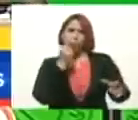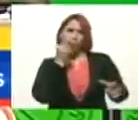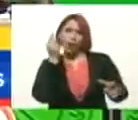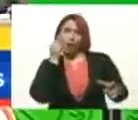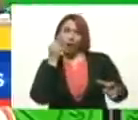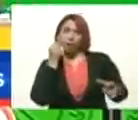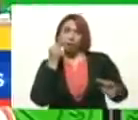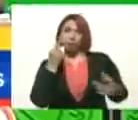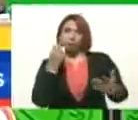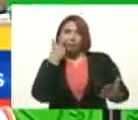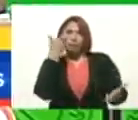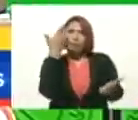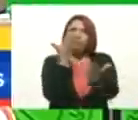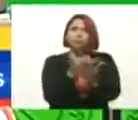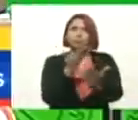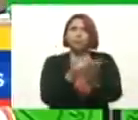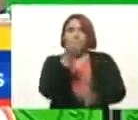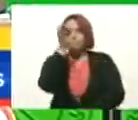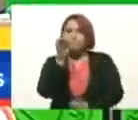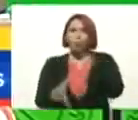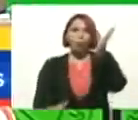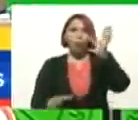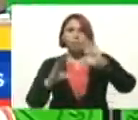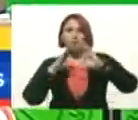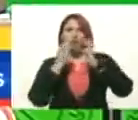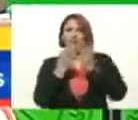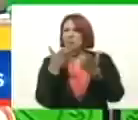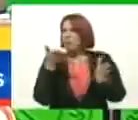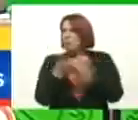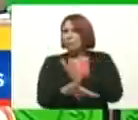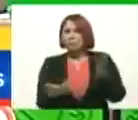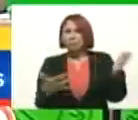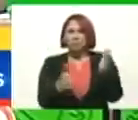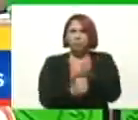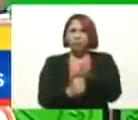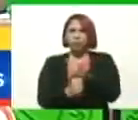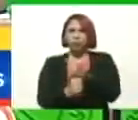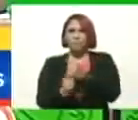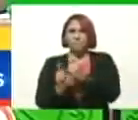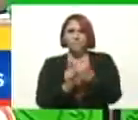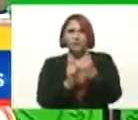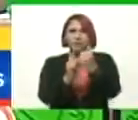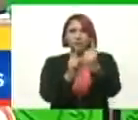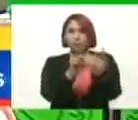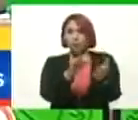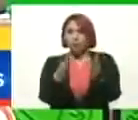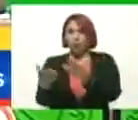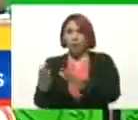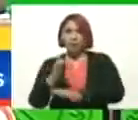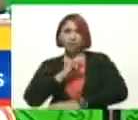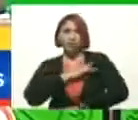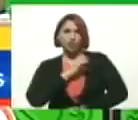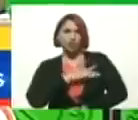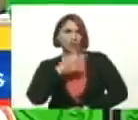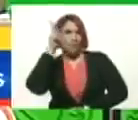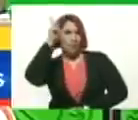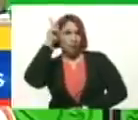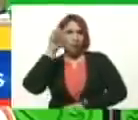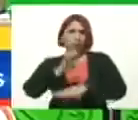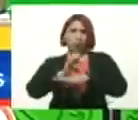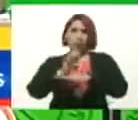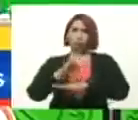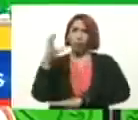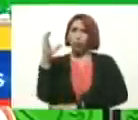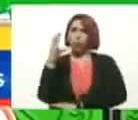a probar suerte en el mundo. ¿Y qué ha encontrado? Persecución y muerte en Chile, en Perú, en Ecuador, en